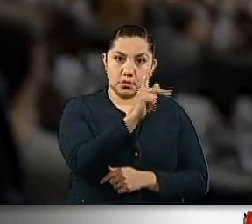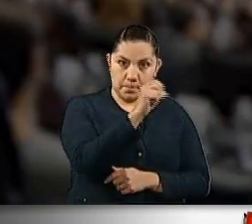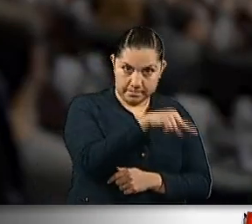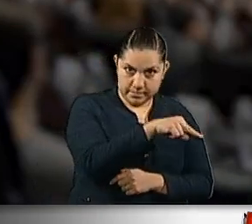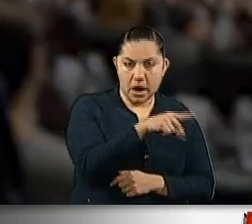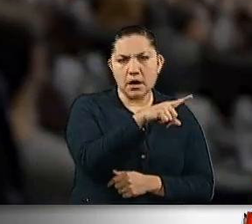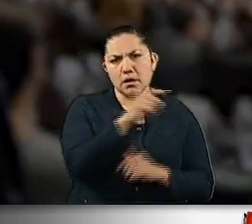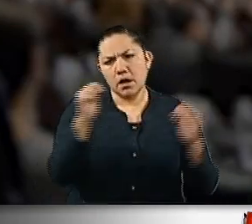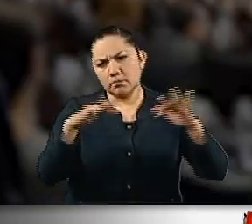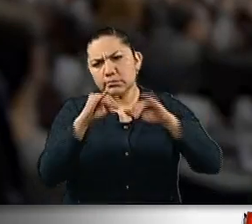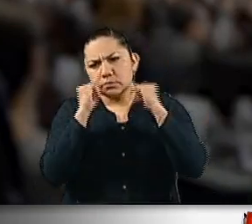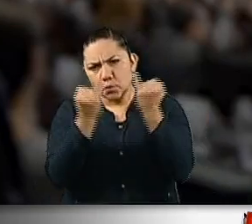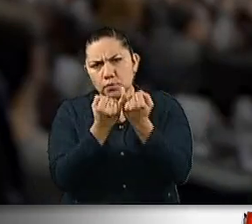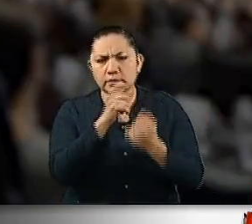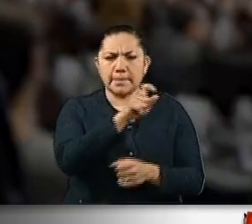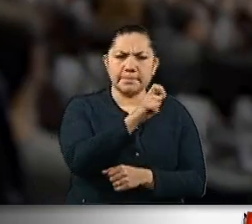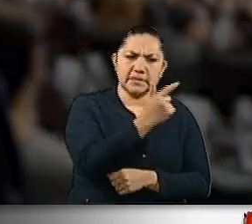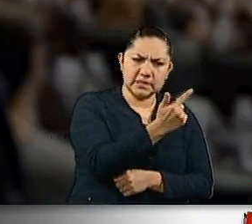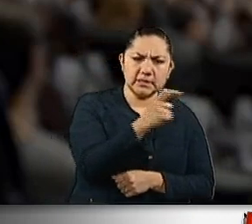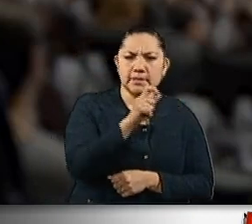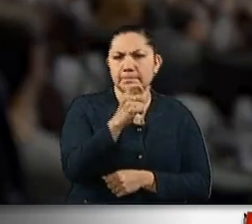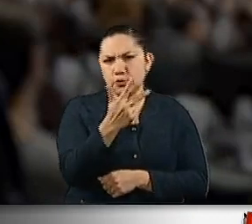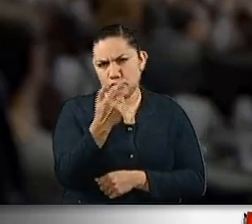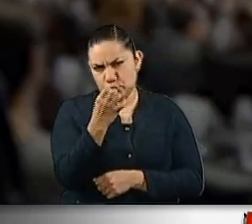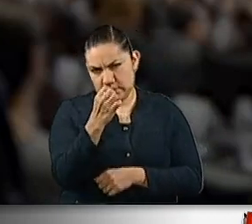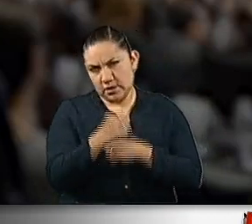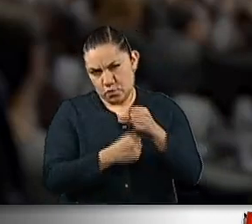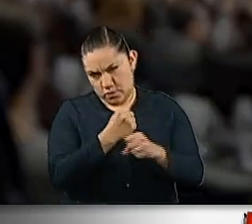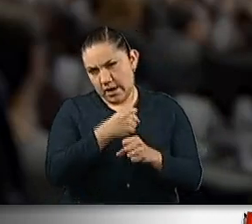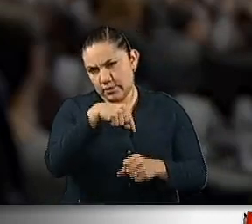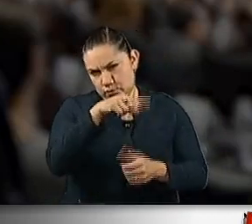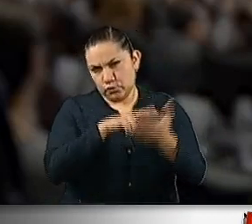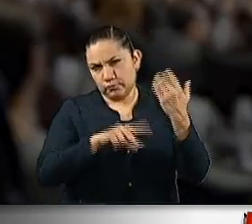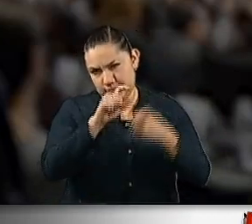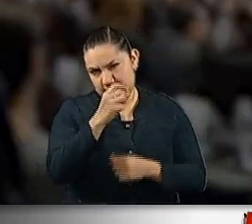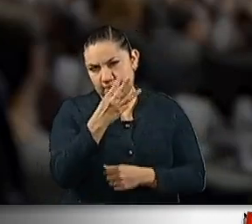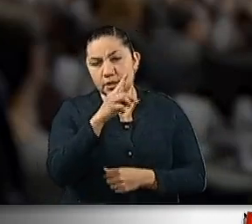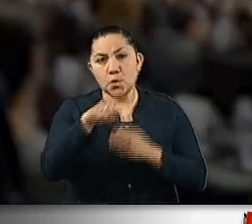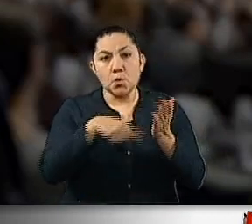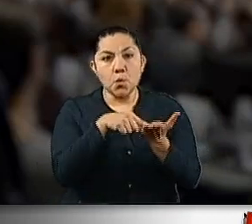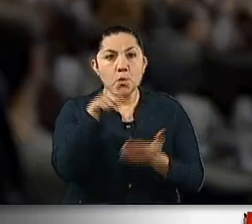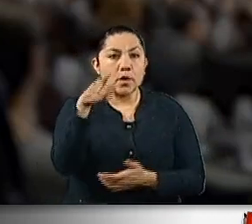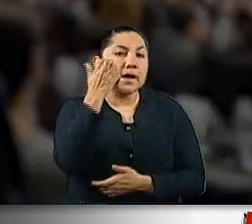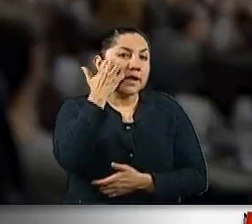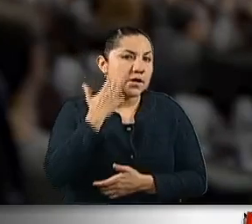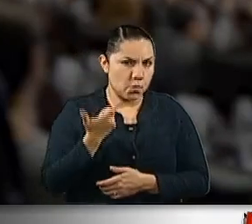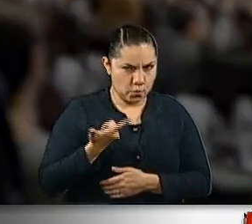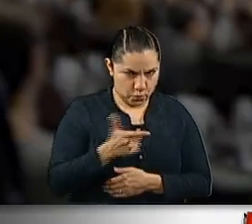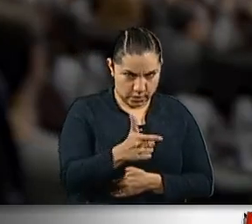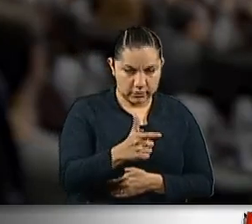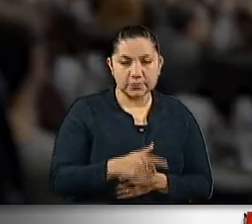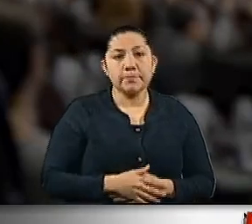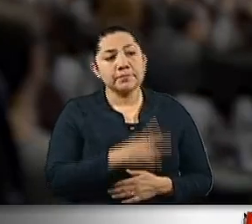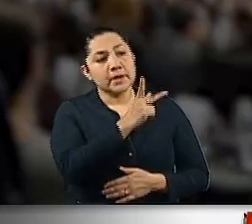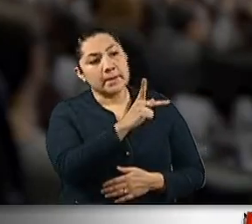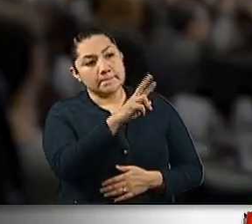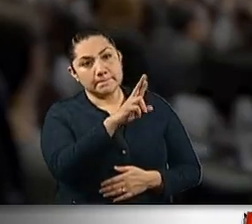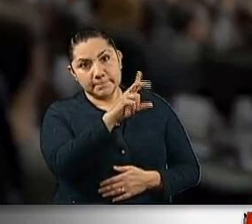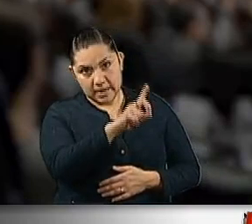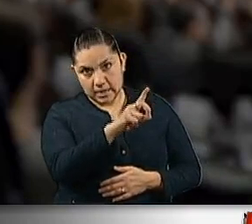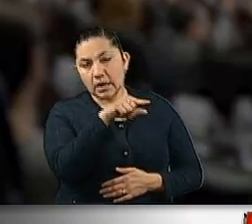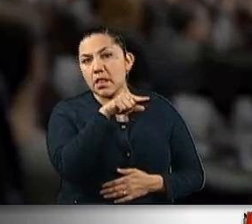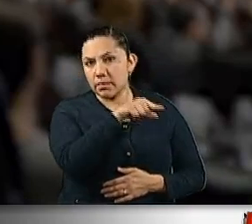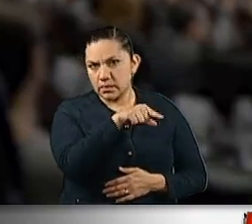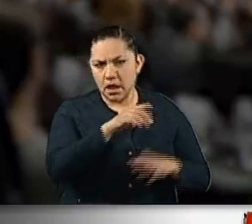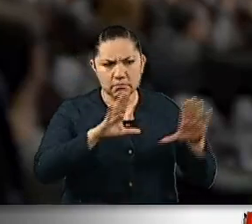27 y 28 de enero de 2023 en la ciudad de León Guanajuato por su parte el PRD confirmó que